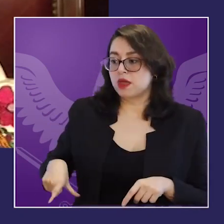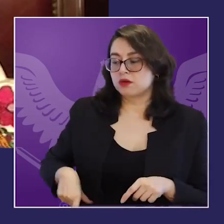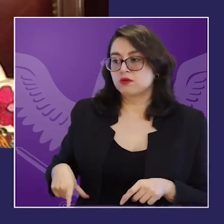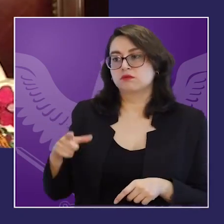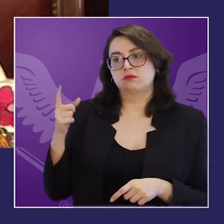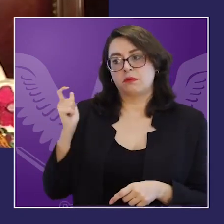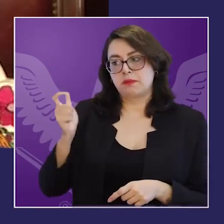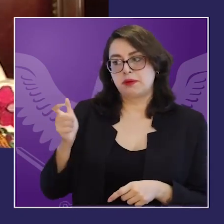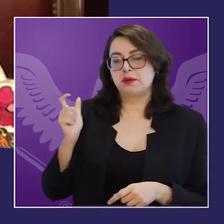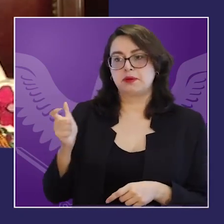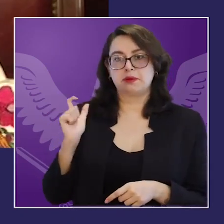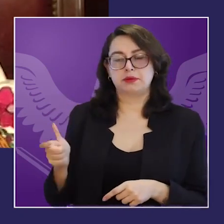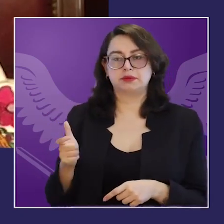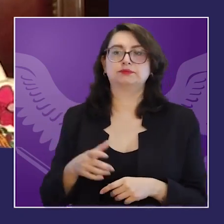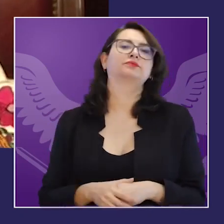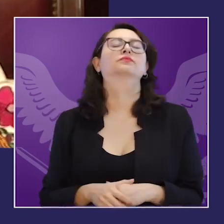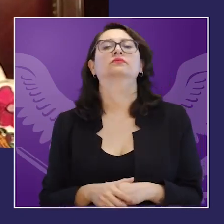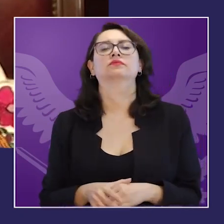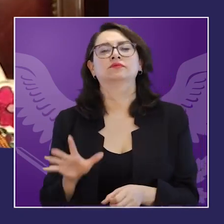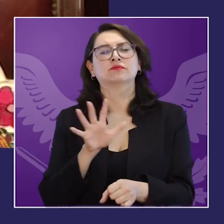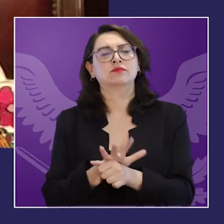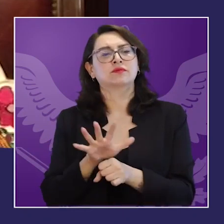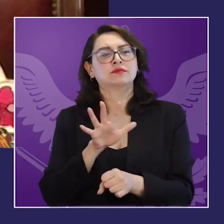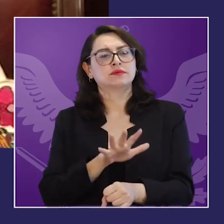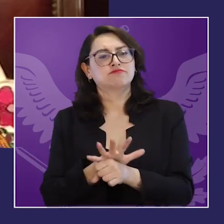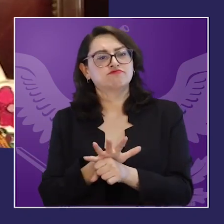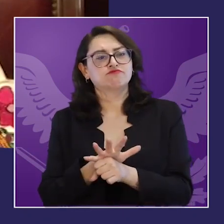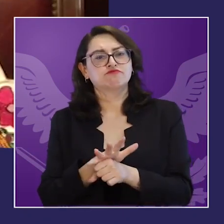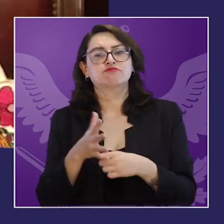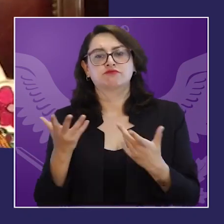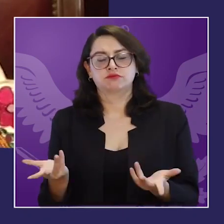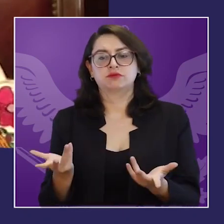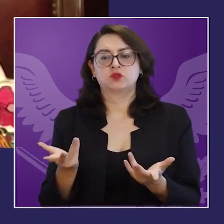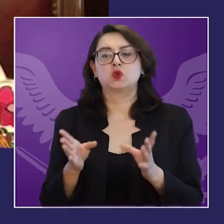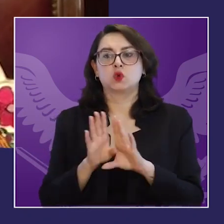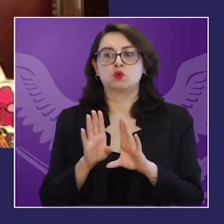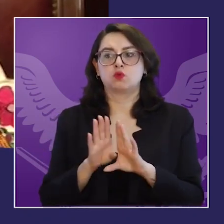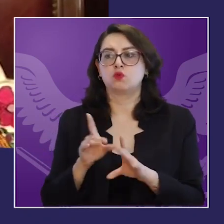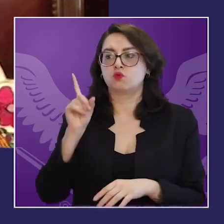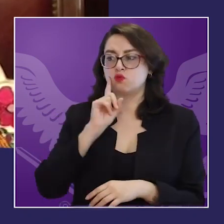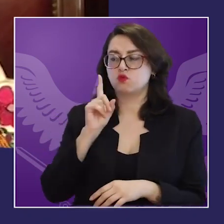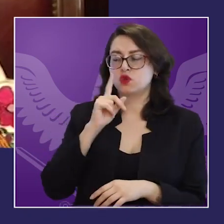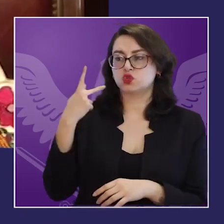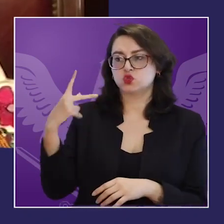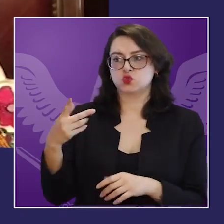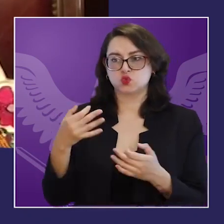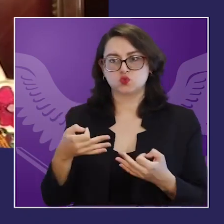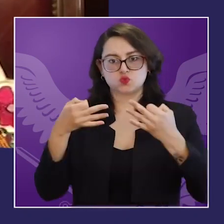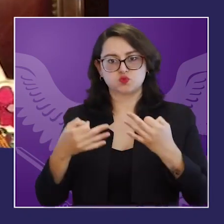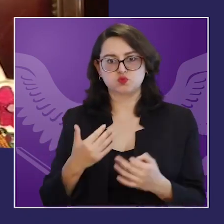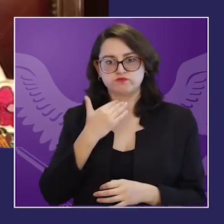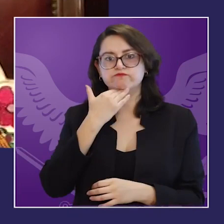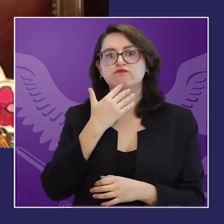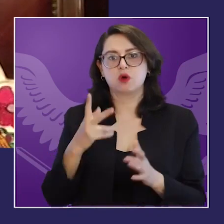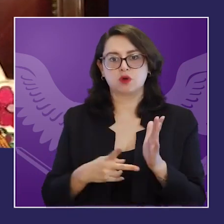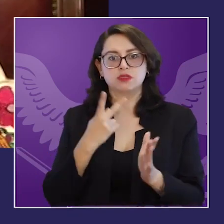de satisfacción, quizás que son las que de alguna manera buscan reivindicar la dignidad de las mujeres.